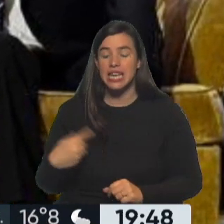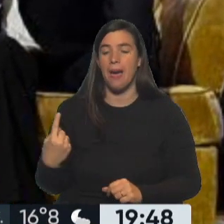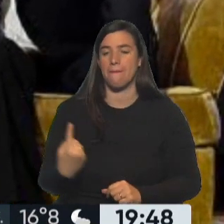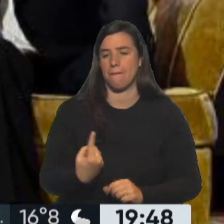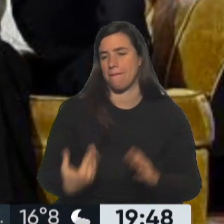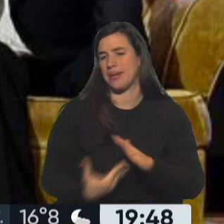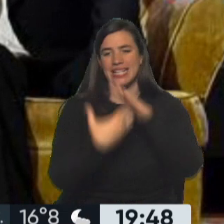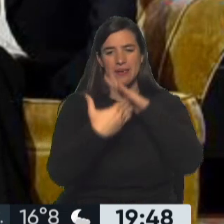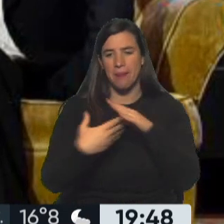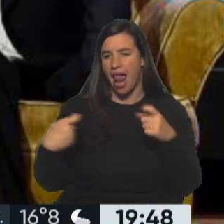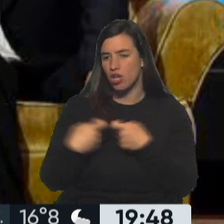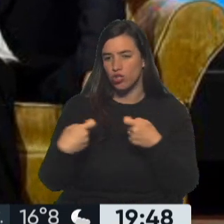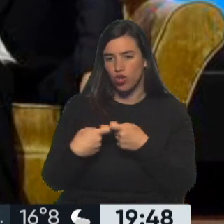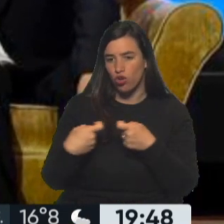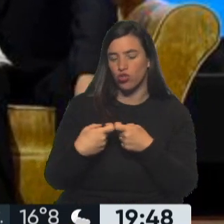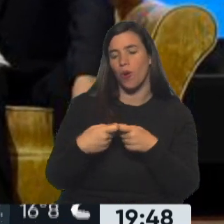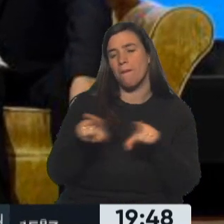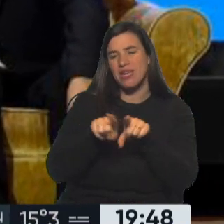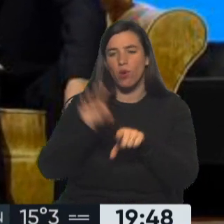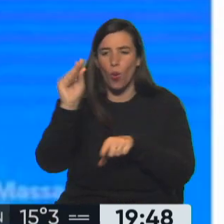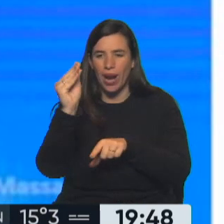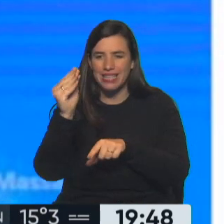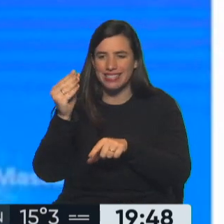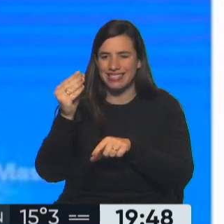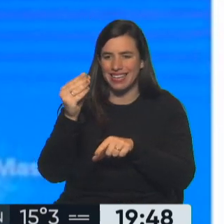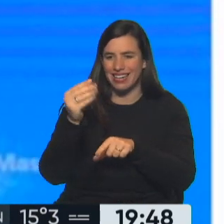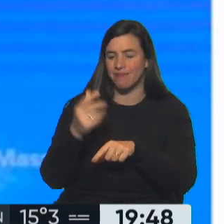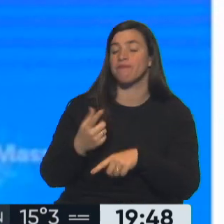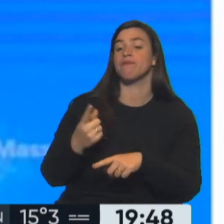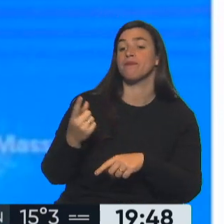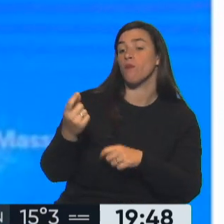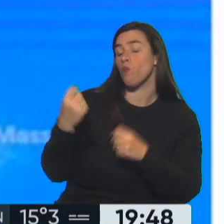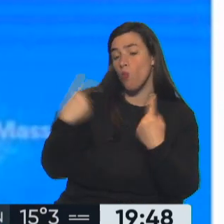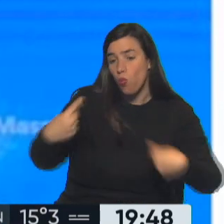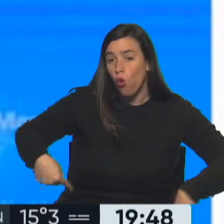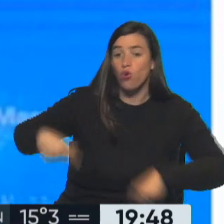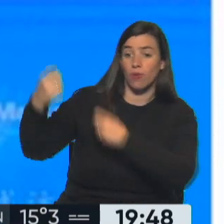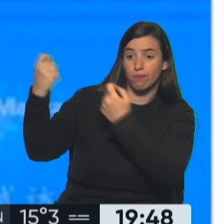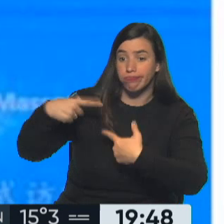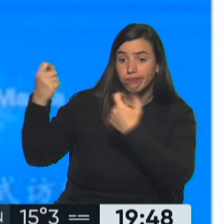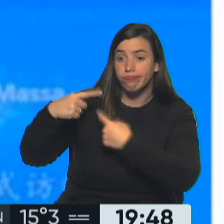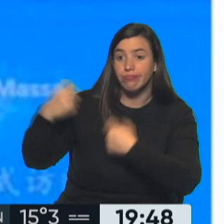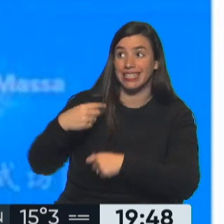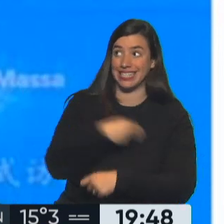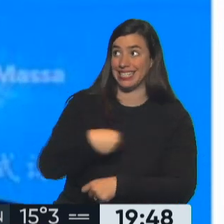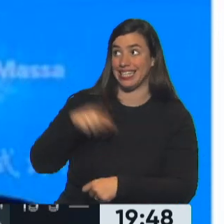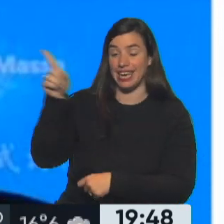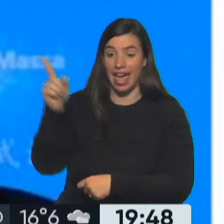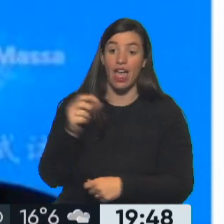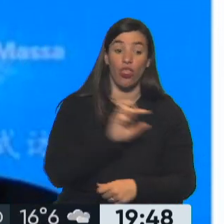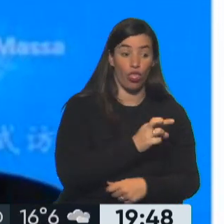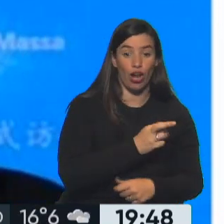que Brasil, y muchas de nuestras importaciones vienen de China. Al no tener tantos dólares disponibles, esos yuanes se van a usar para